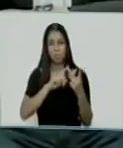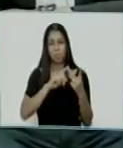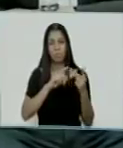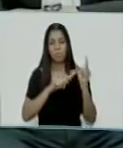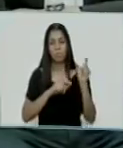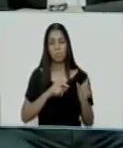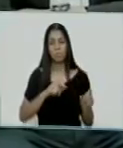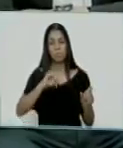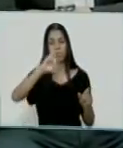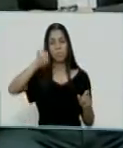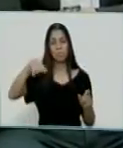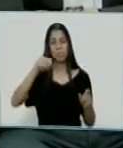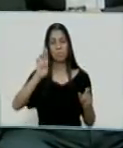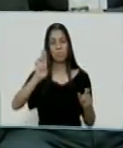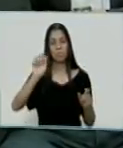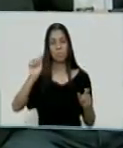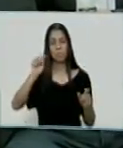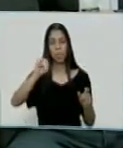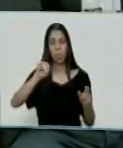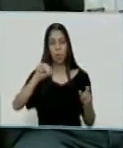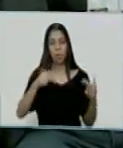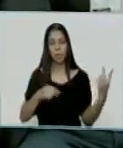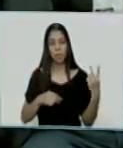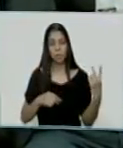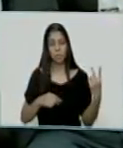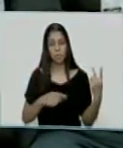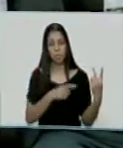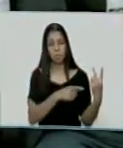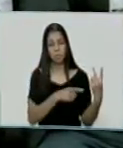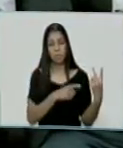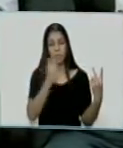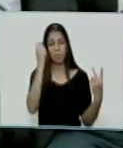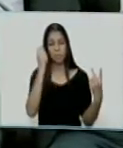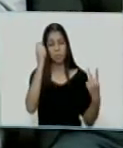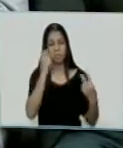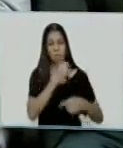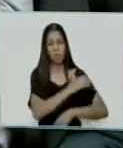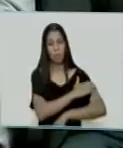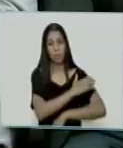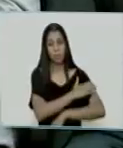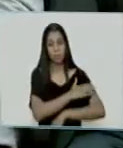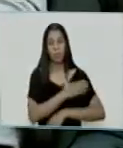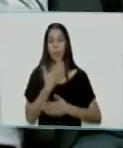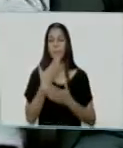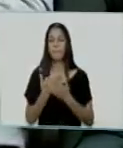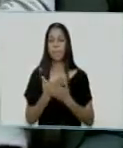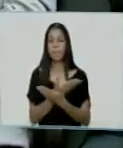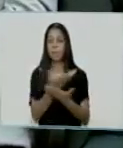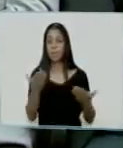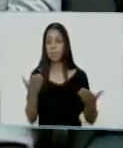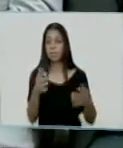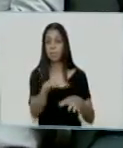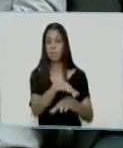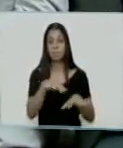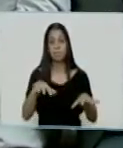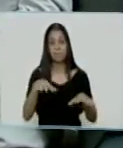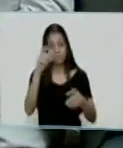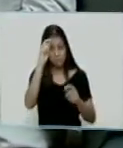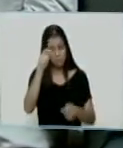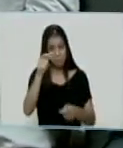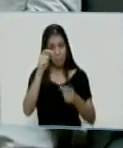Juan Requesén y Julio Borges. Solicito ante esta soberanísima Asamblea